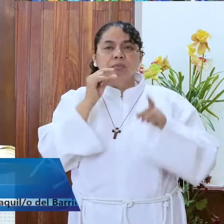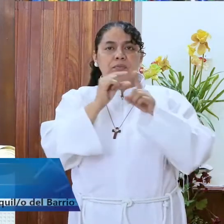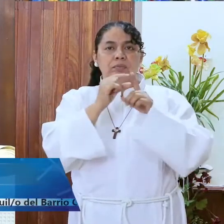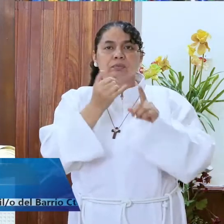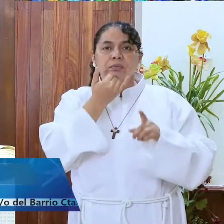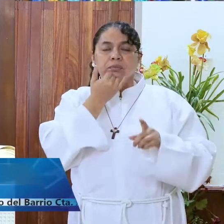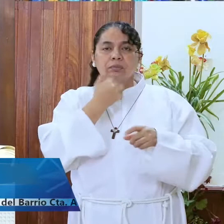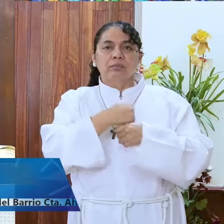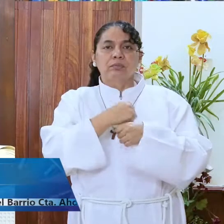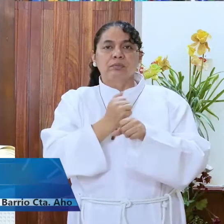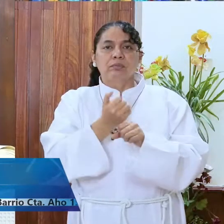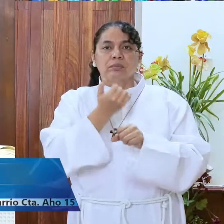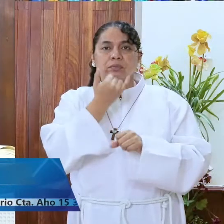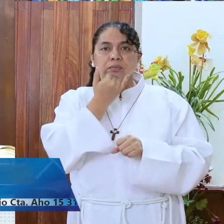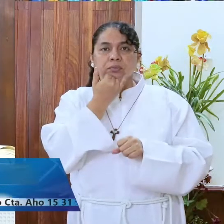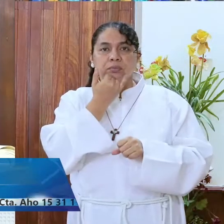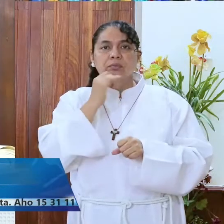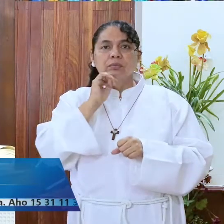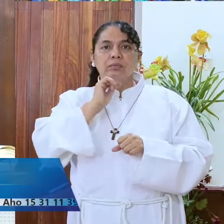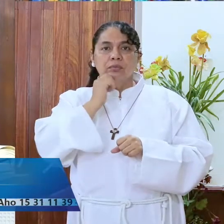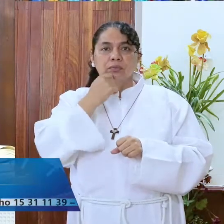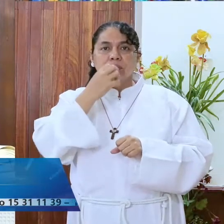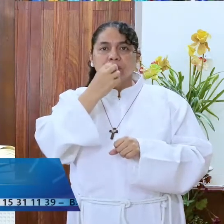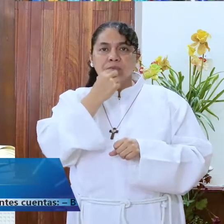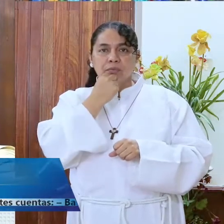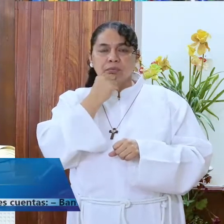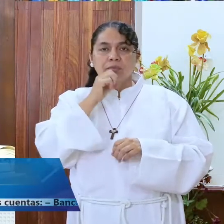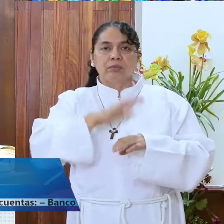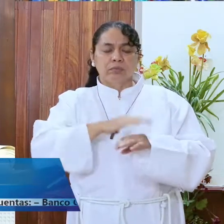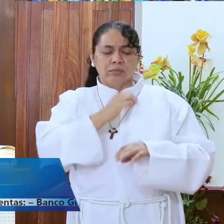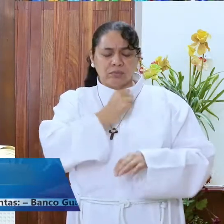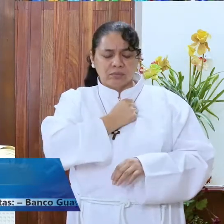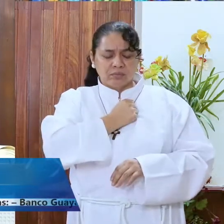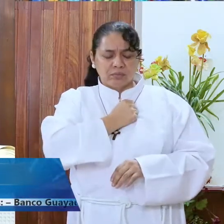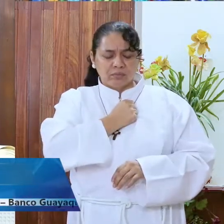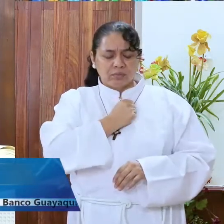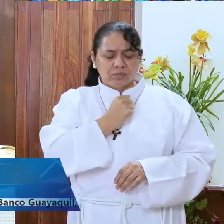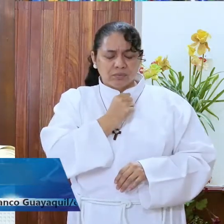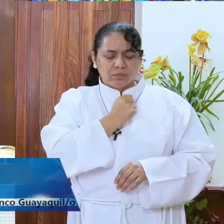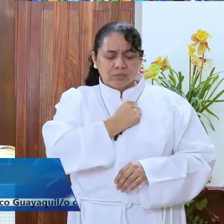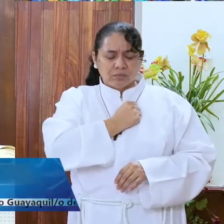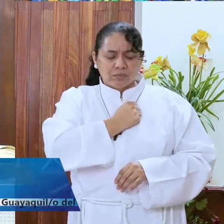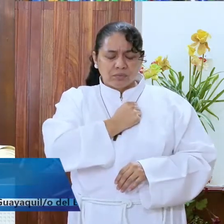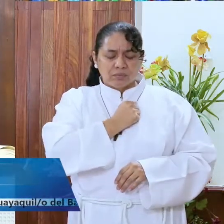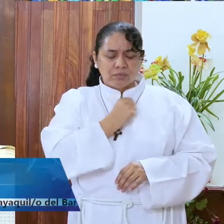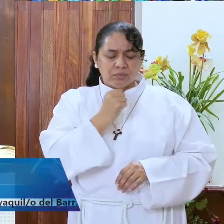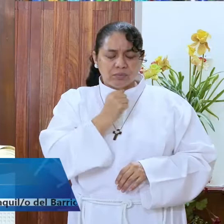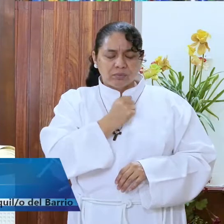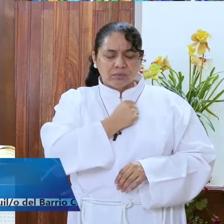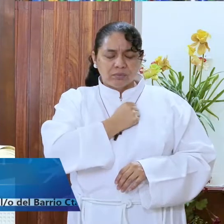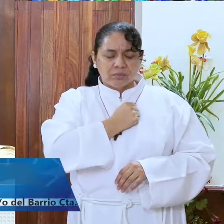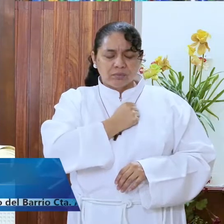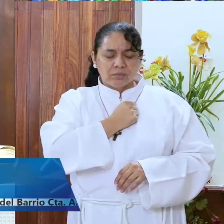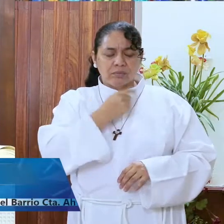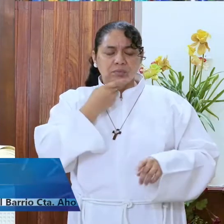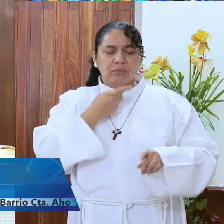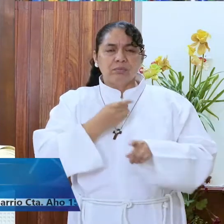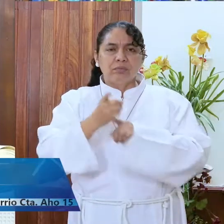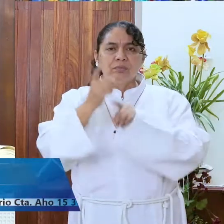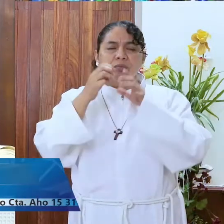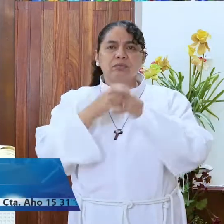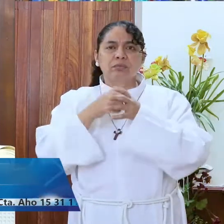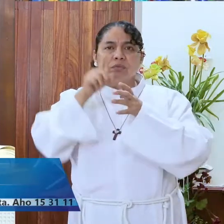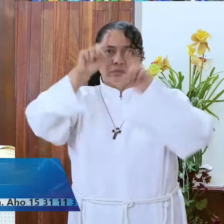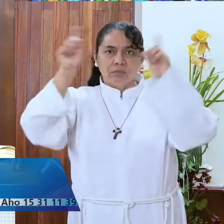pensamiento palabra obra y omisión por mi culpa por mi culpa por mi gran culpa